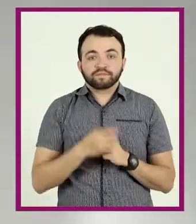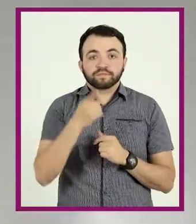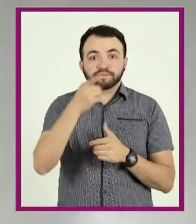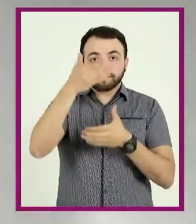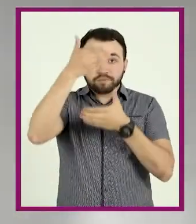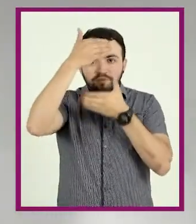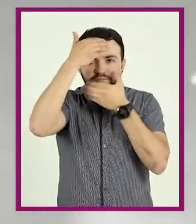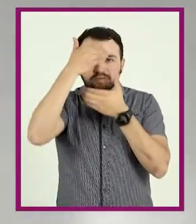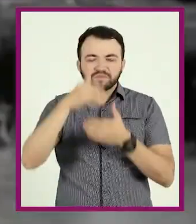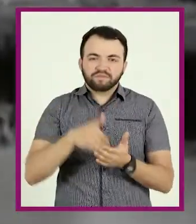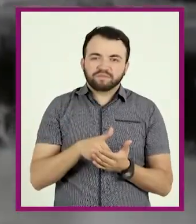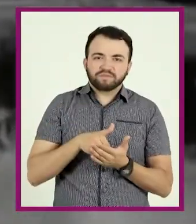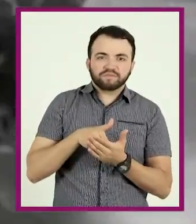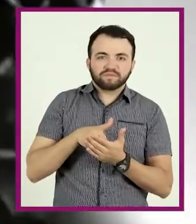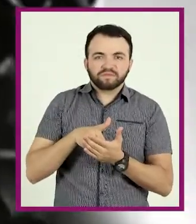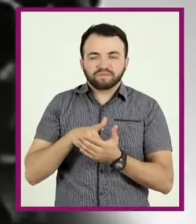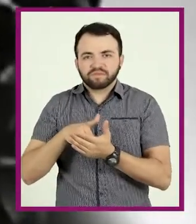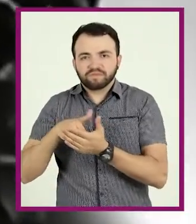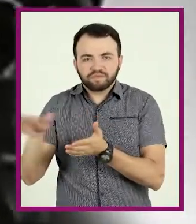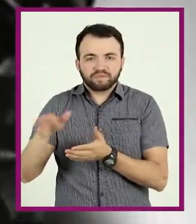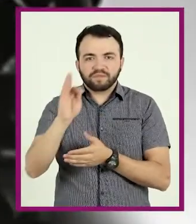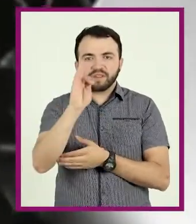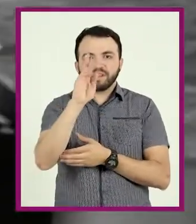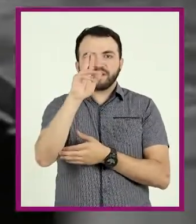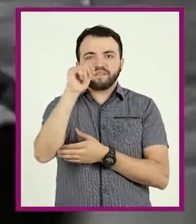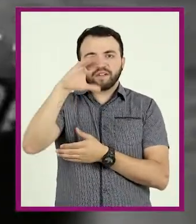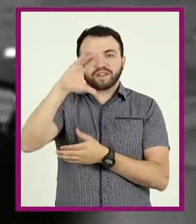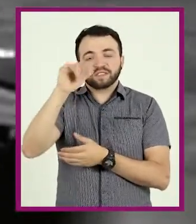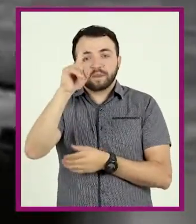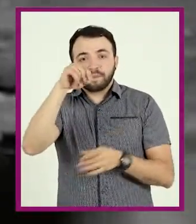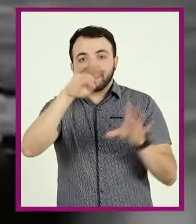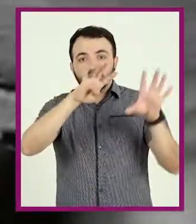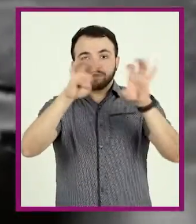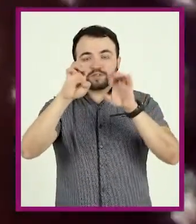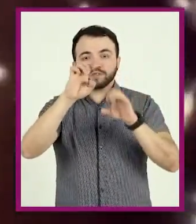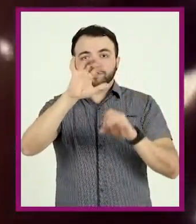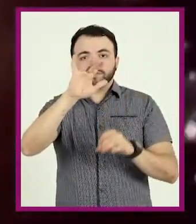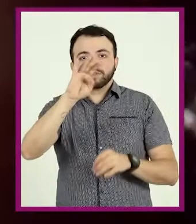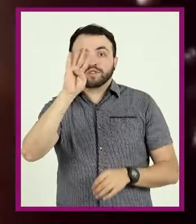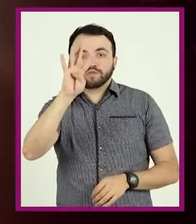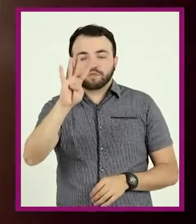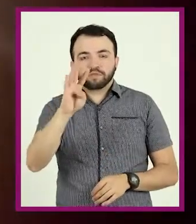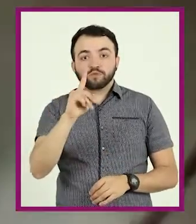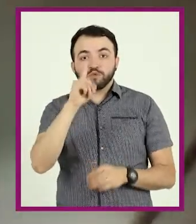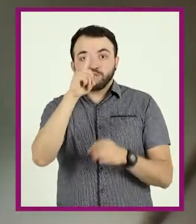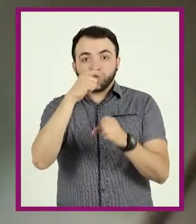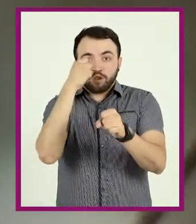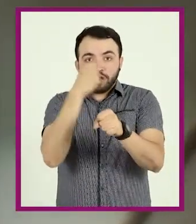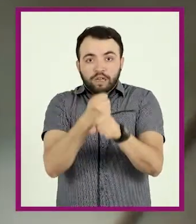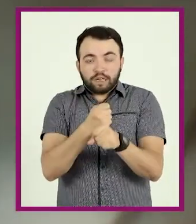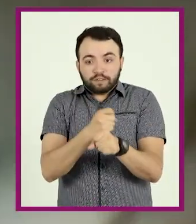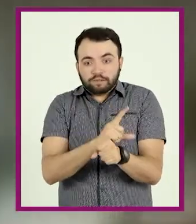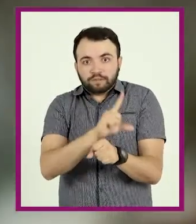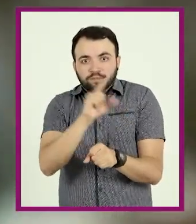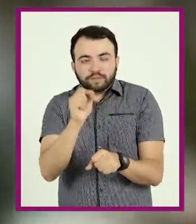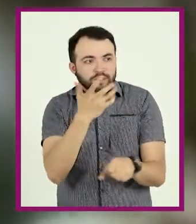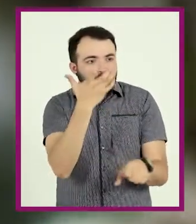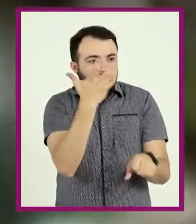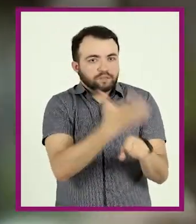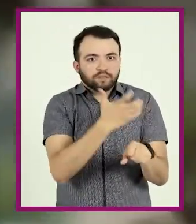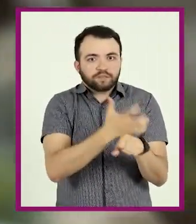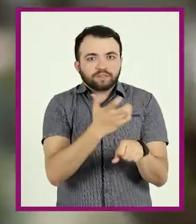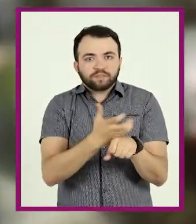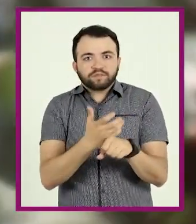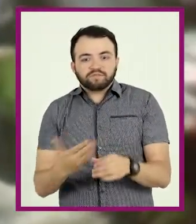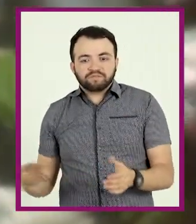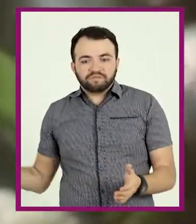Los vietnamitas lograron expulsar a los franceses en 1954 y justo un año después, Estados Unidos